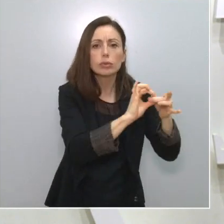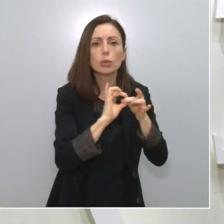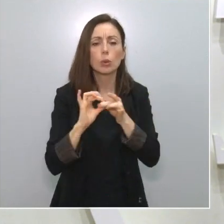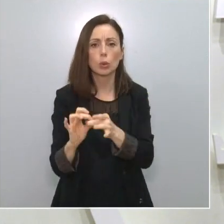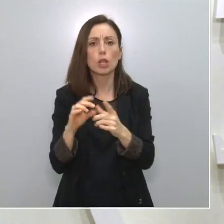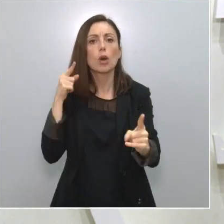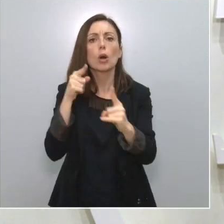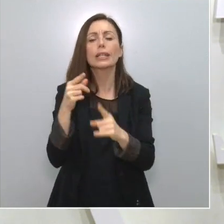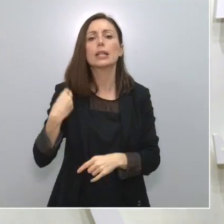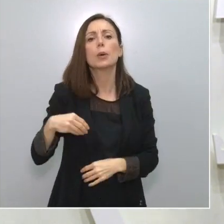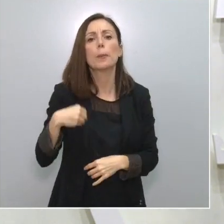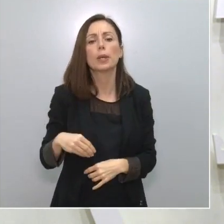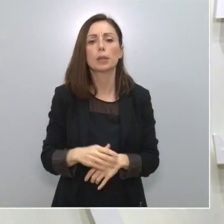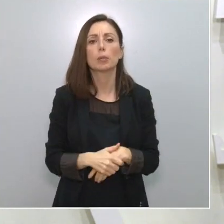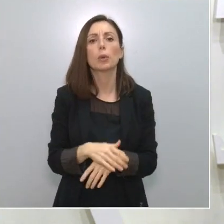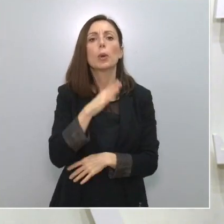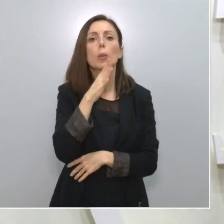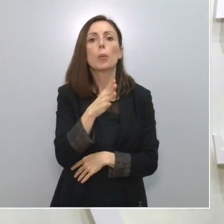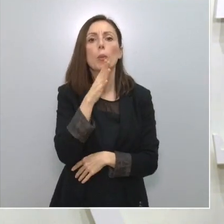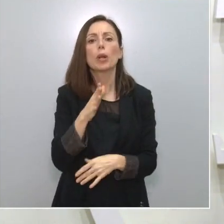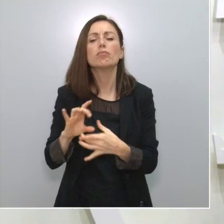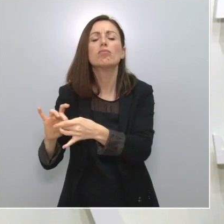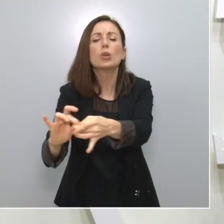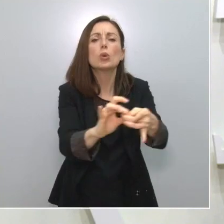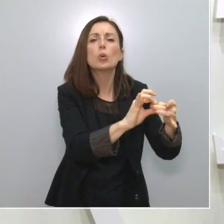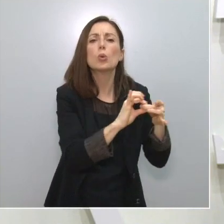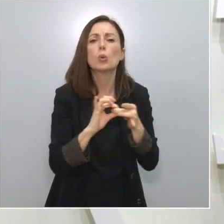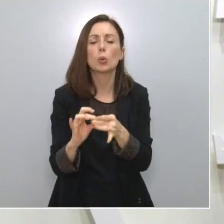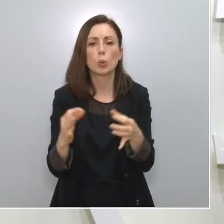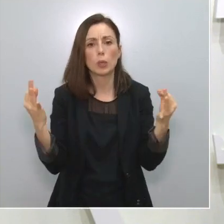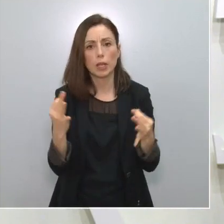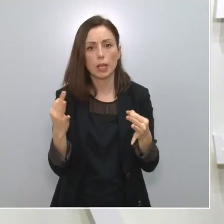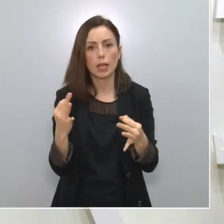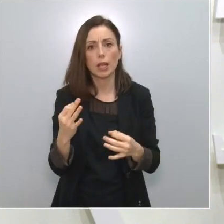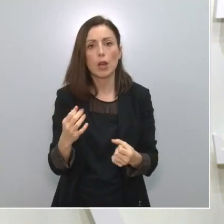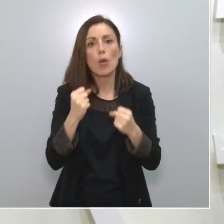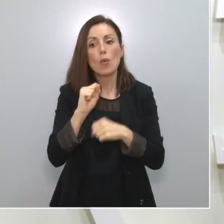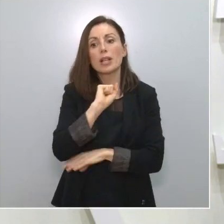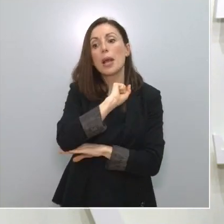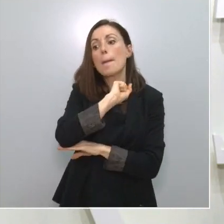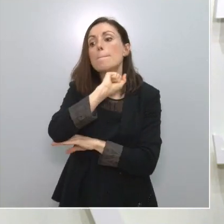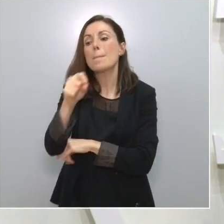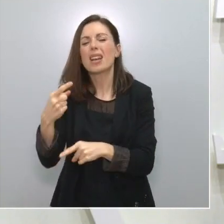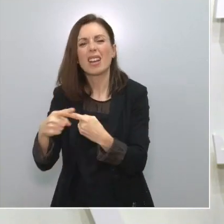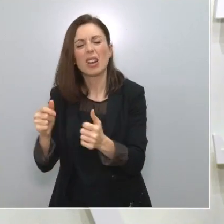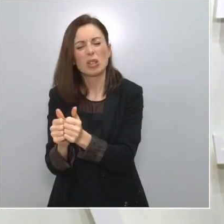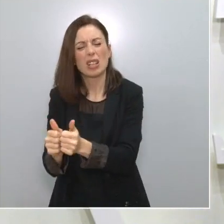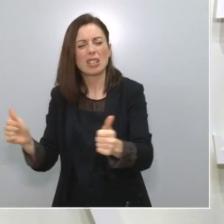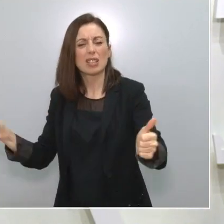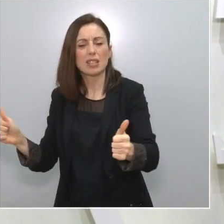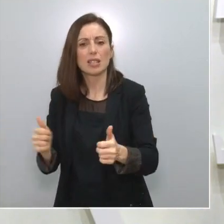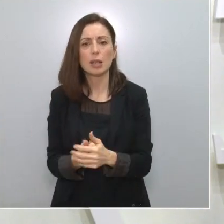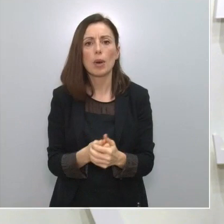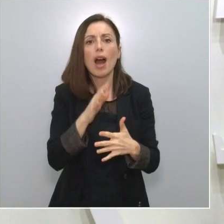objetivo. Porque lo que nos une es mucho más fuerte y más profundo que lo que nos separa. El deseo de